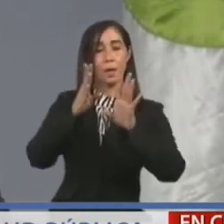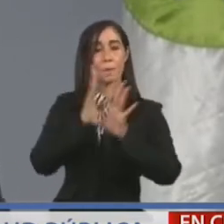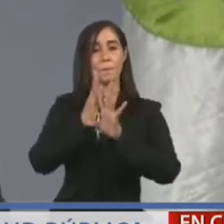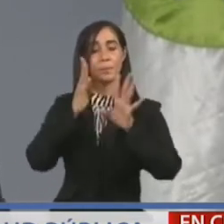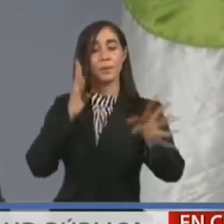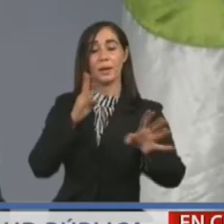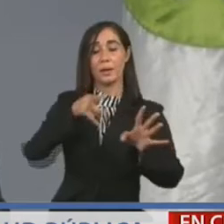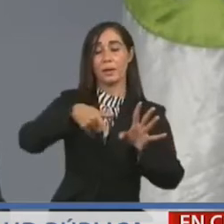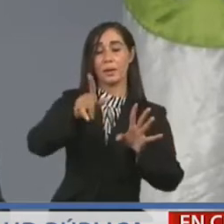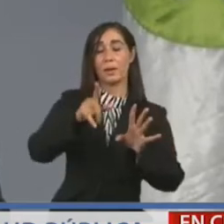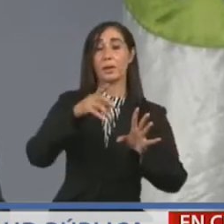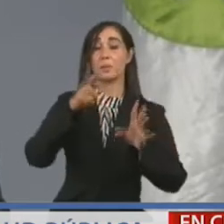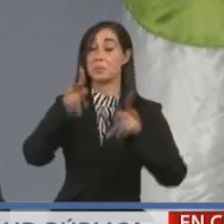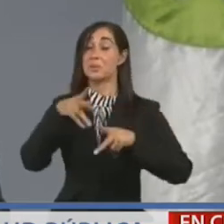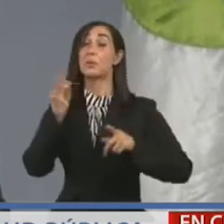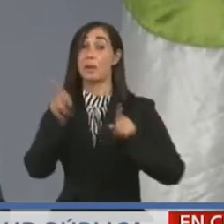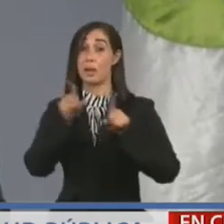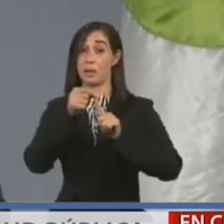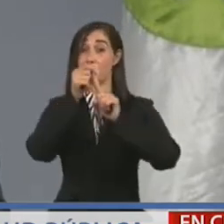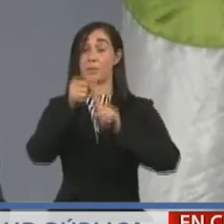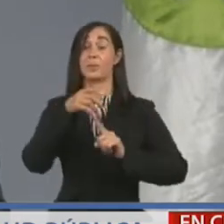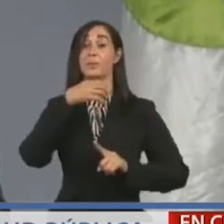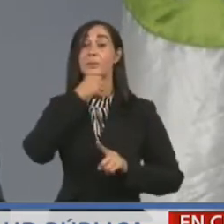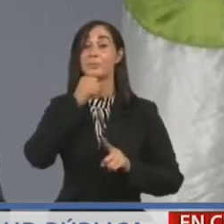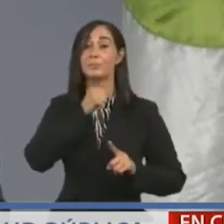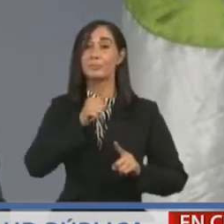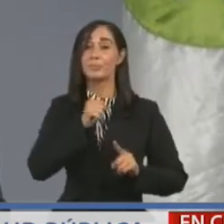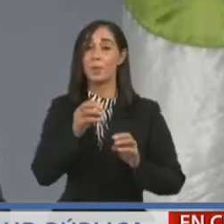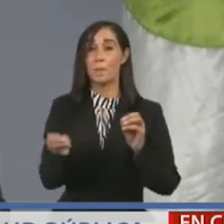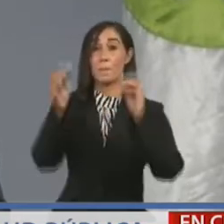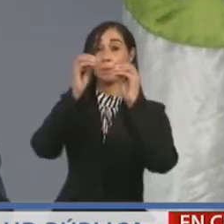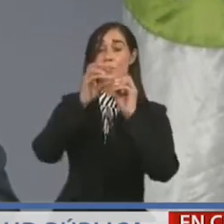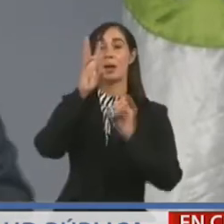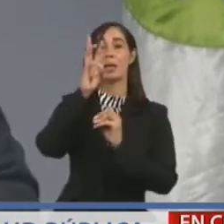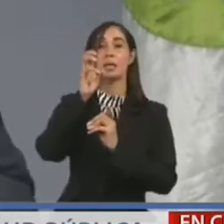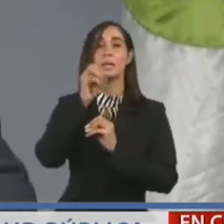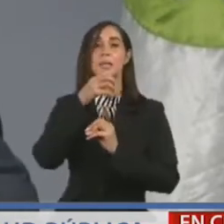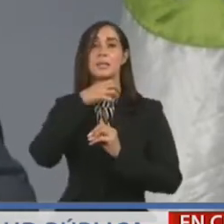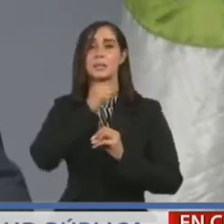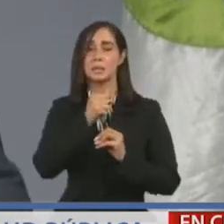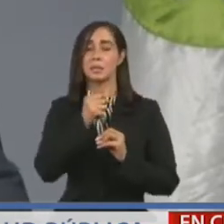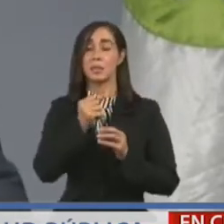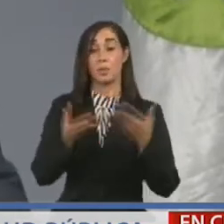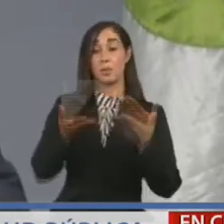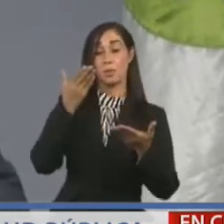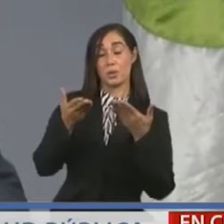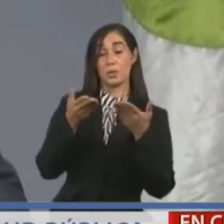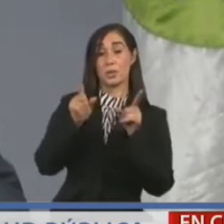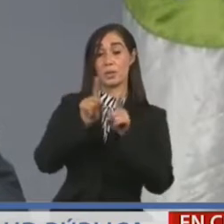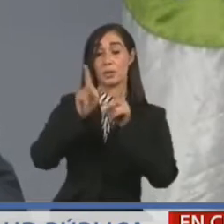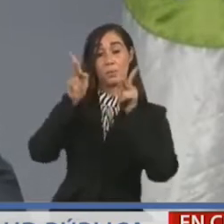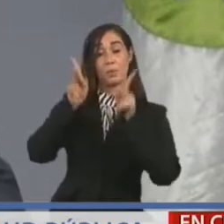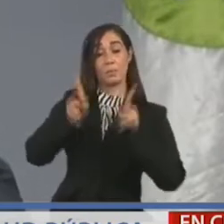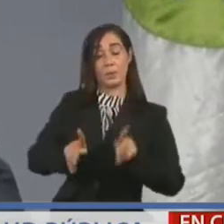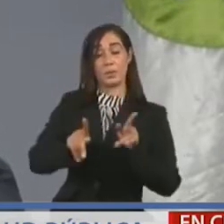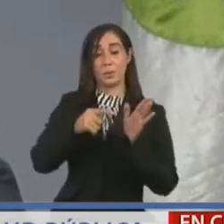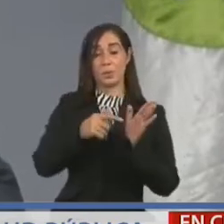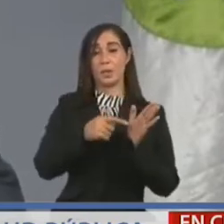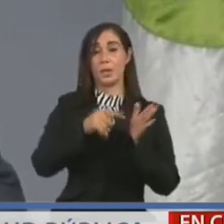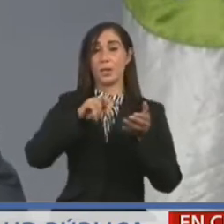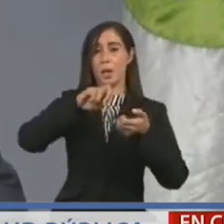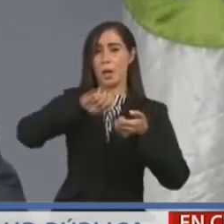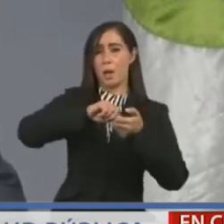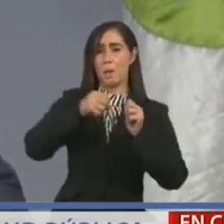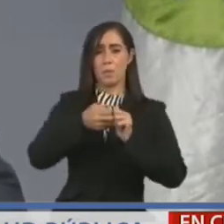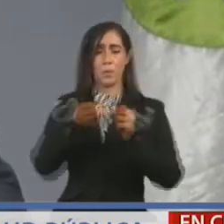pacientes de edades por encima de los 60 años o que presenten algún